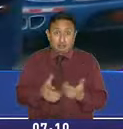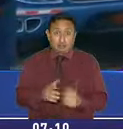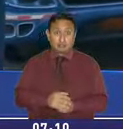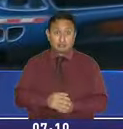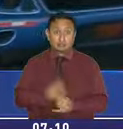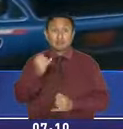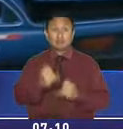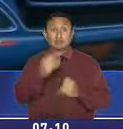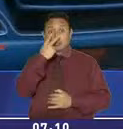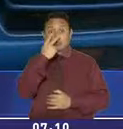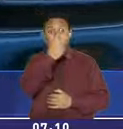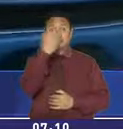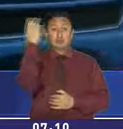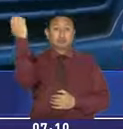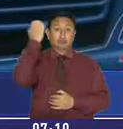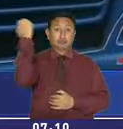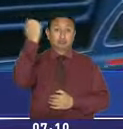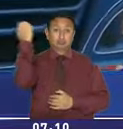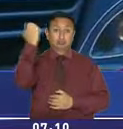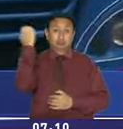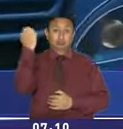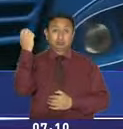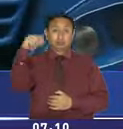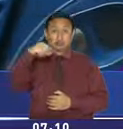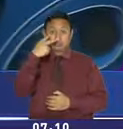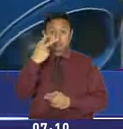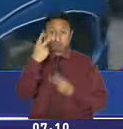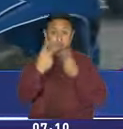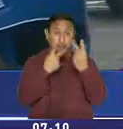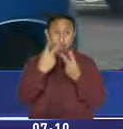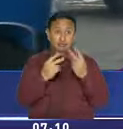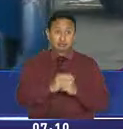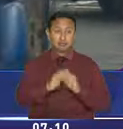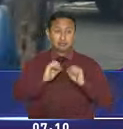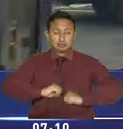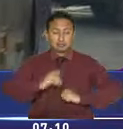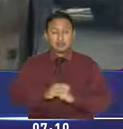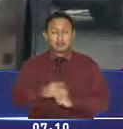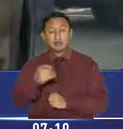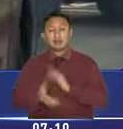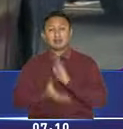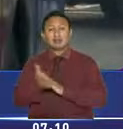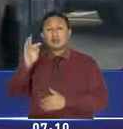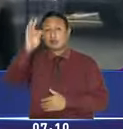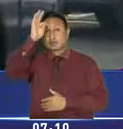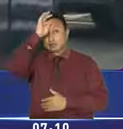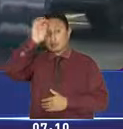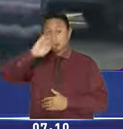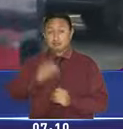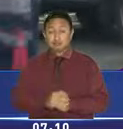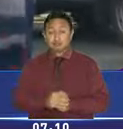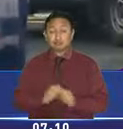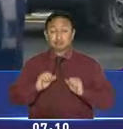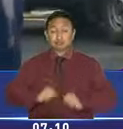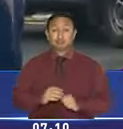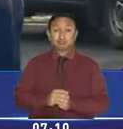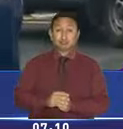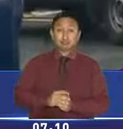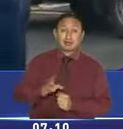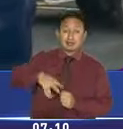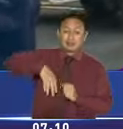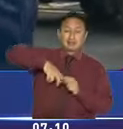siendo valorada en estos momentos para ser trasladada a una casa de salud. Tiene un trauma fuerte en una de sus rodillas y por eso tiene que ser